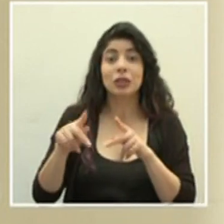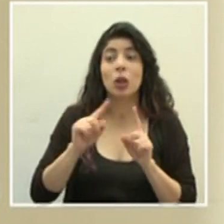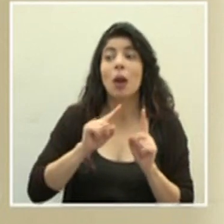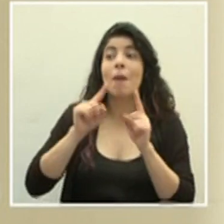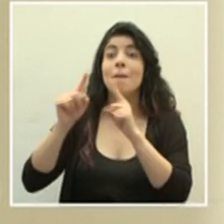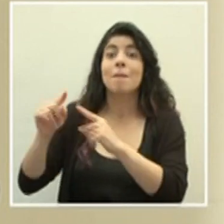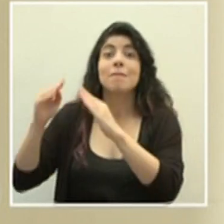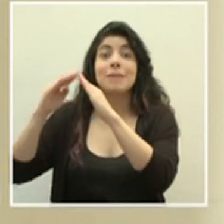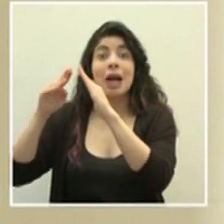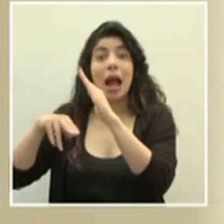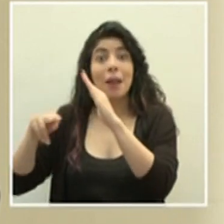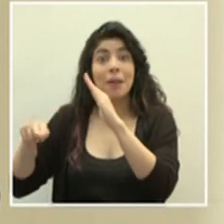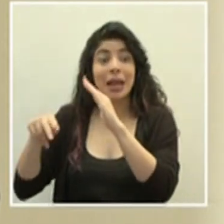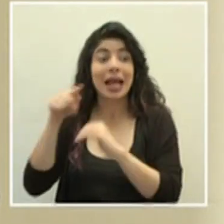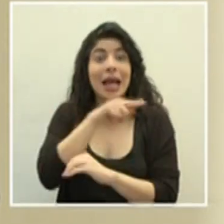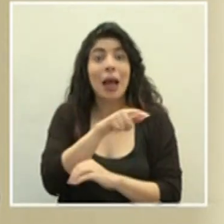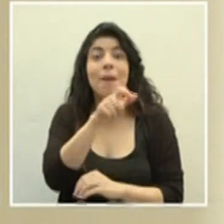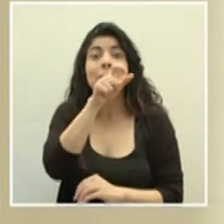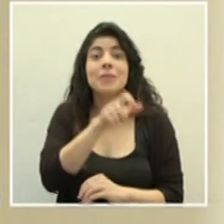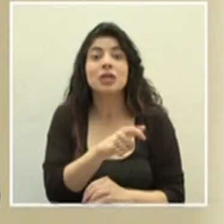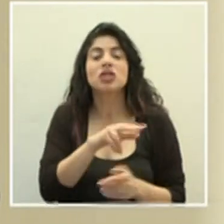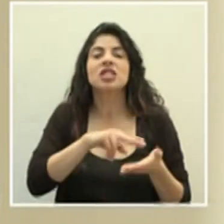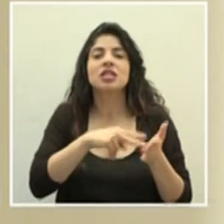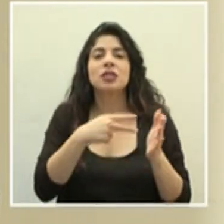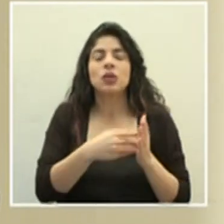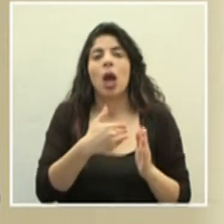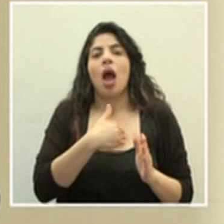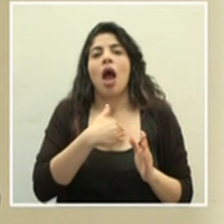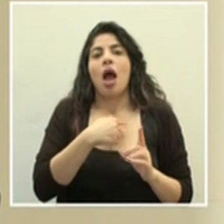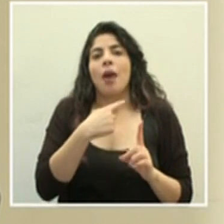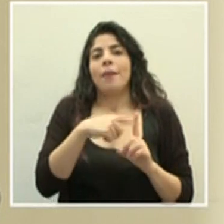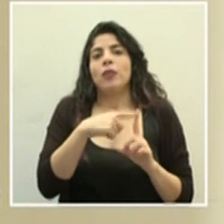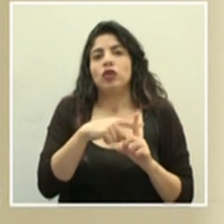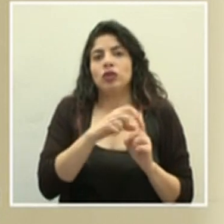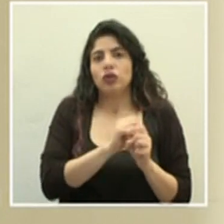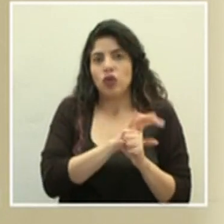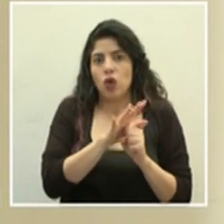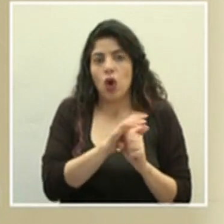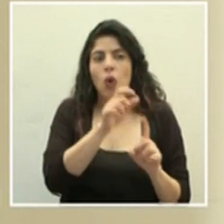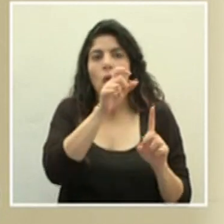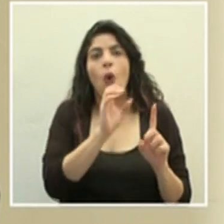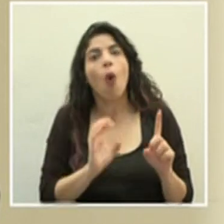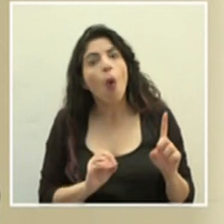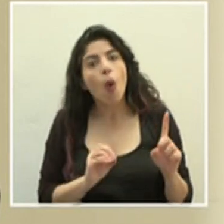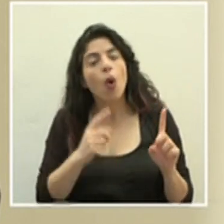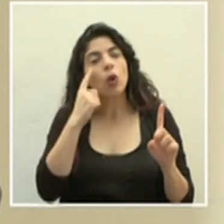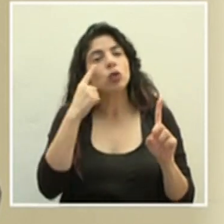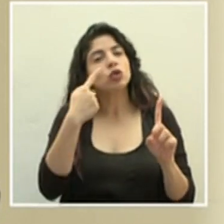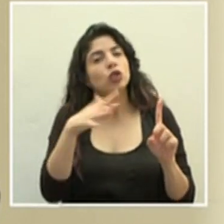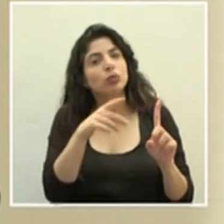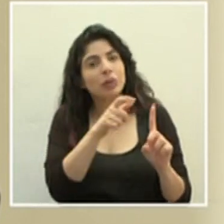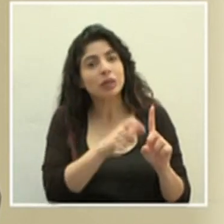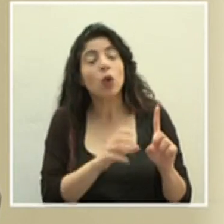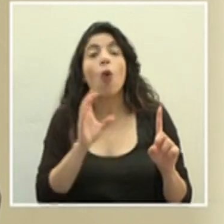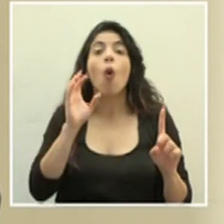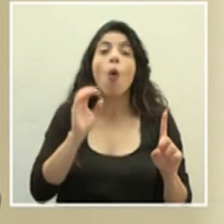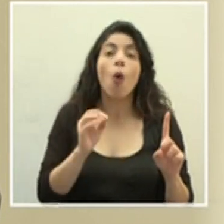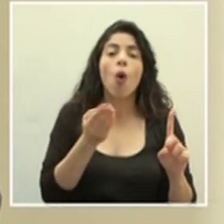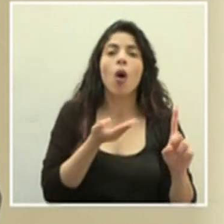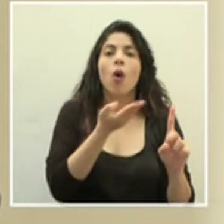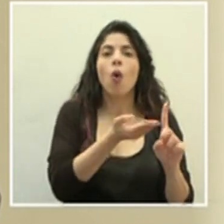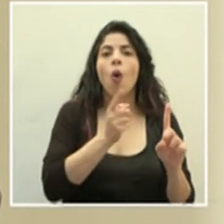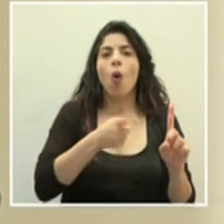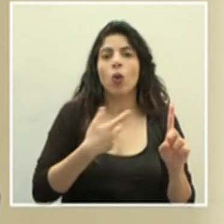son personas que están con diagnóstico positivo, que son casos sospechosos, que tienen una orden sanitaria y que las condiciones